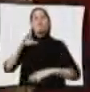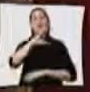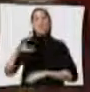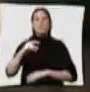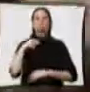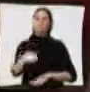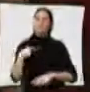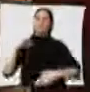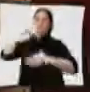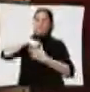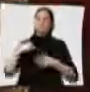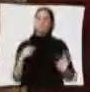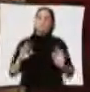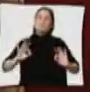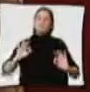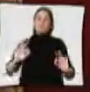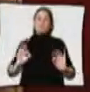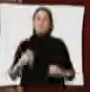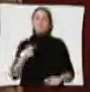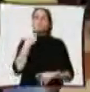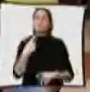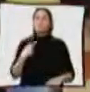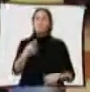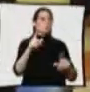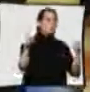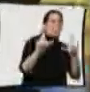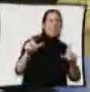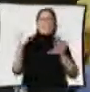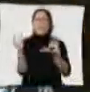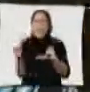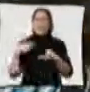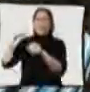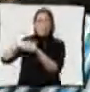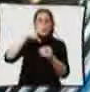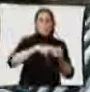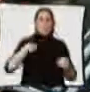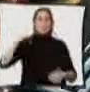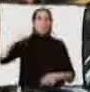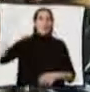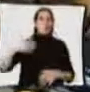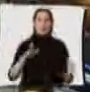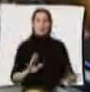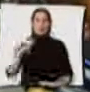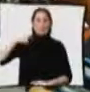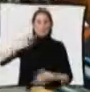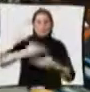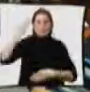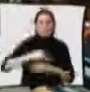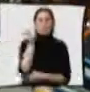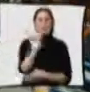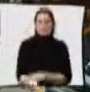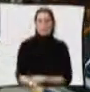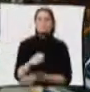frente a las cámaras. Yo principalmente eso, macho, estás todo el día para ahí, que si en la tele, que si en la radio, te vas a hacer más famoso y luego sale